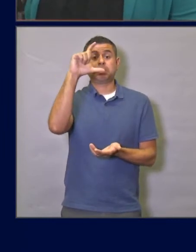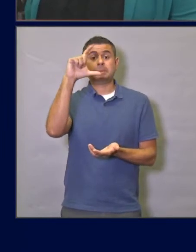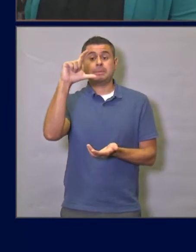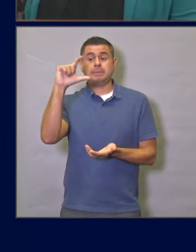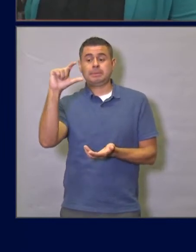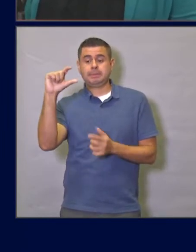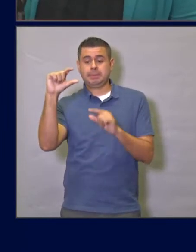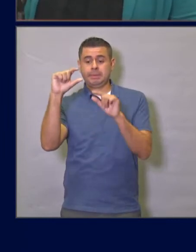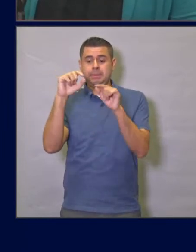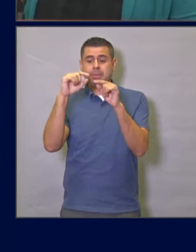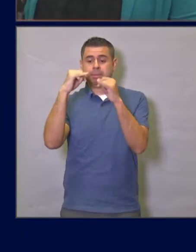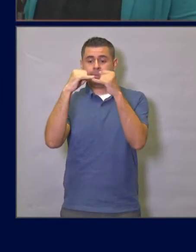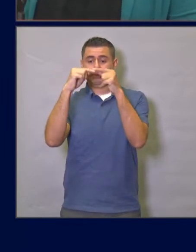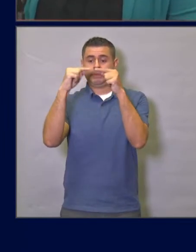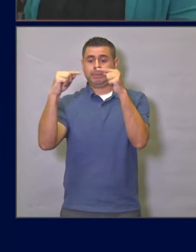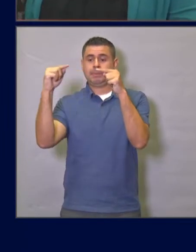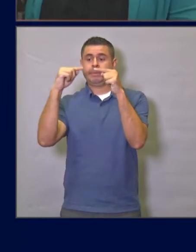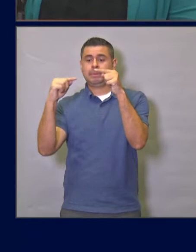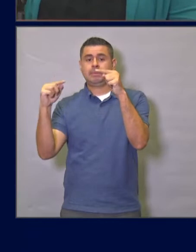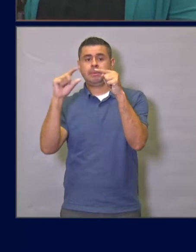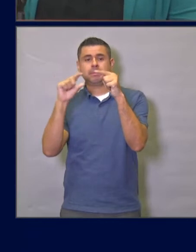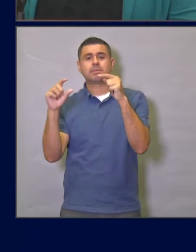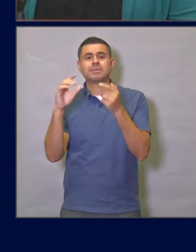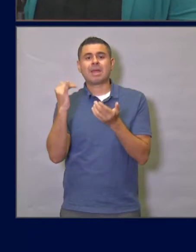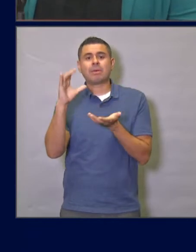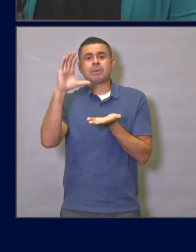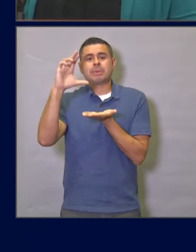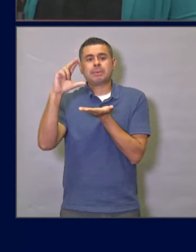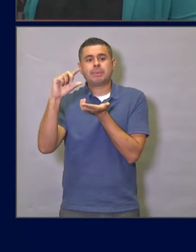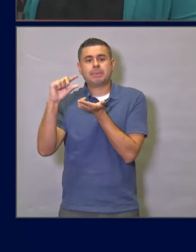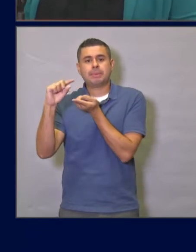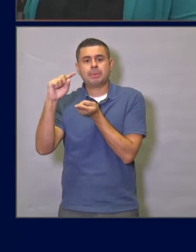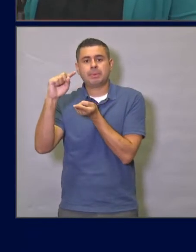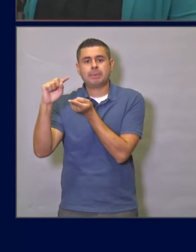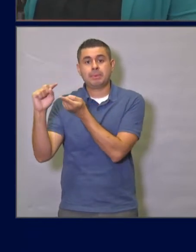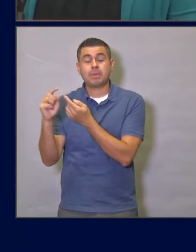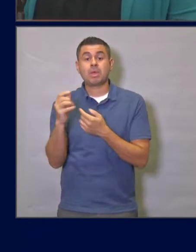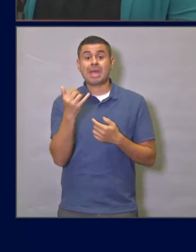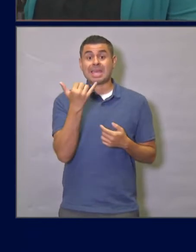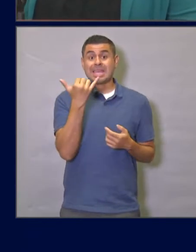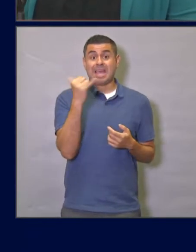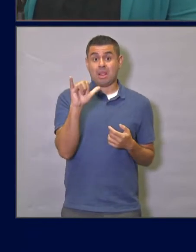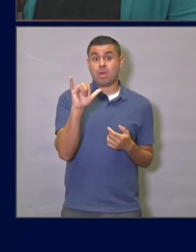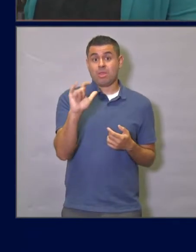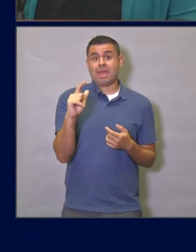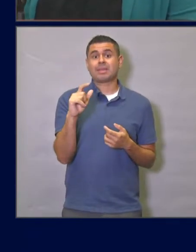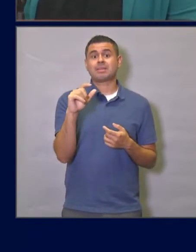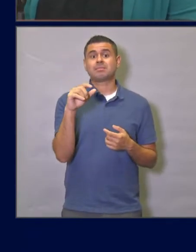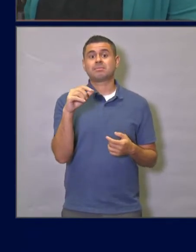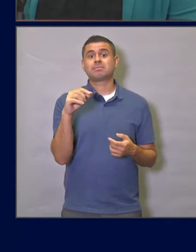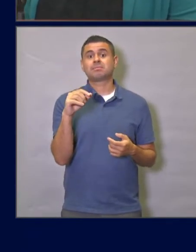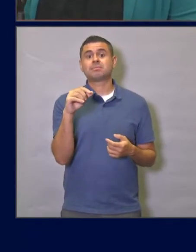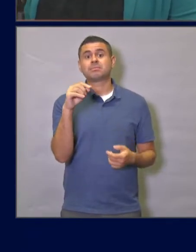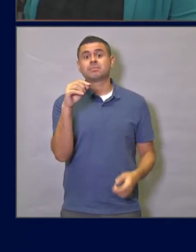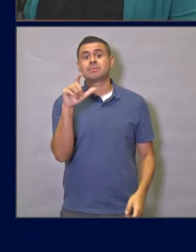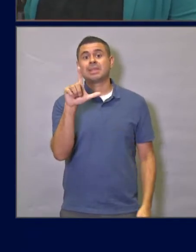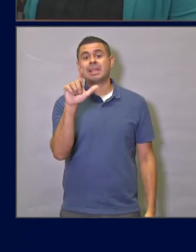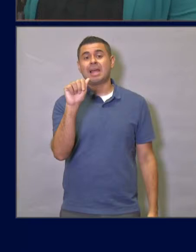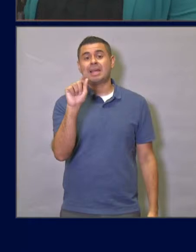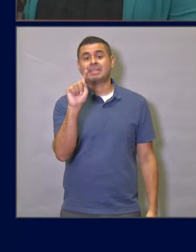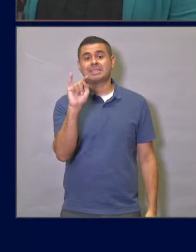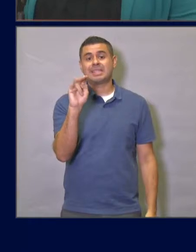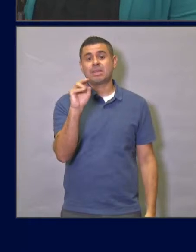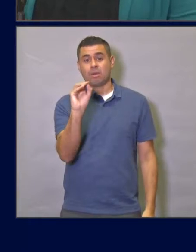julio, el promedio de casos diarios entre los residentes latinos, la línea amarilla, fue aproximadamente 200 por